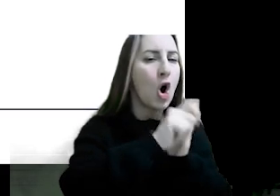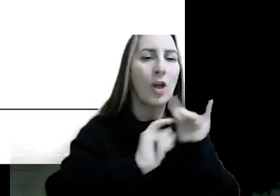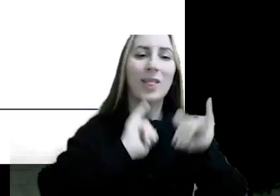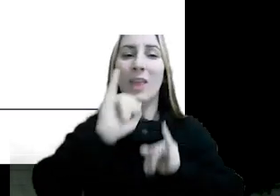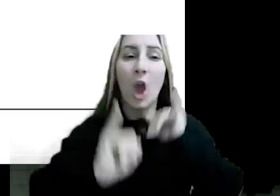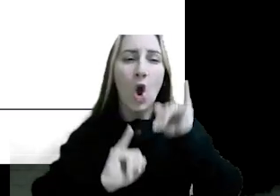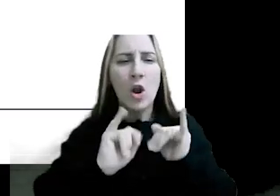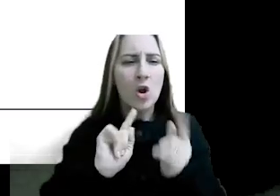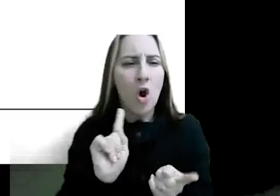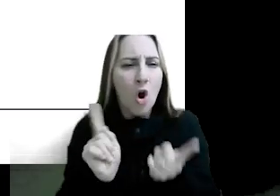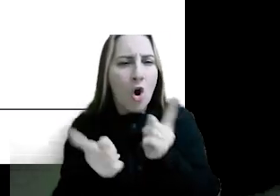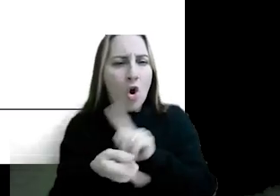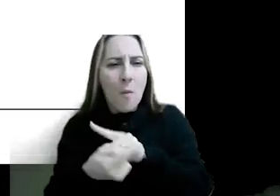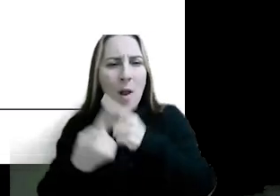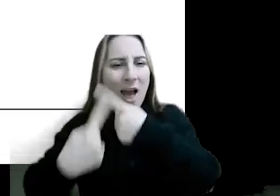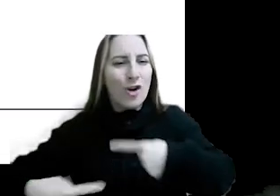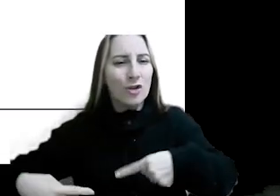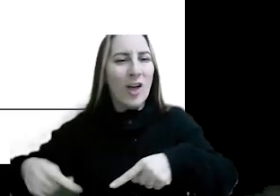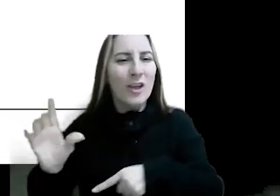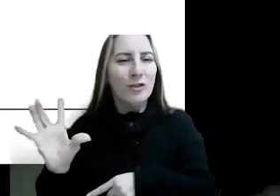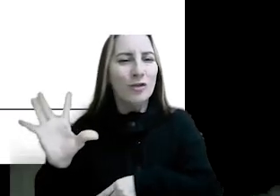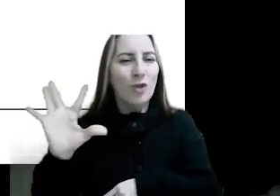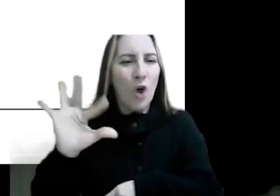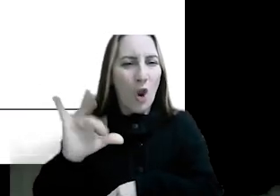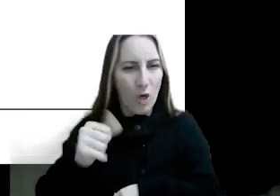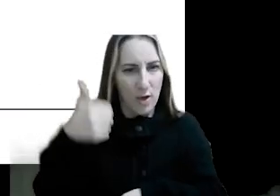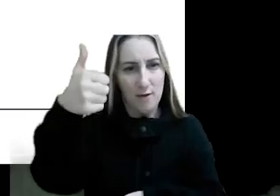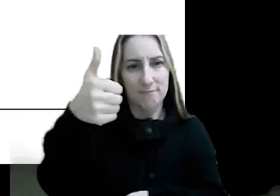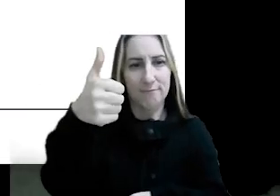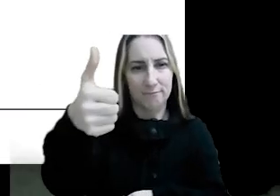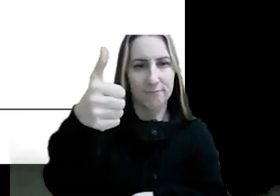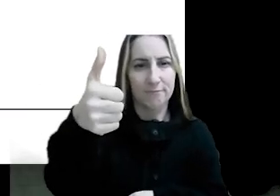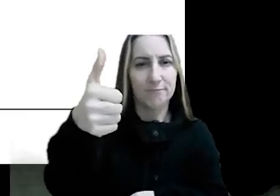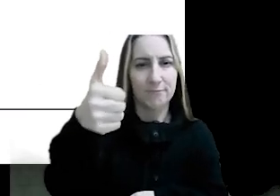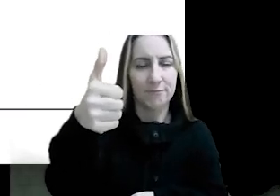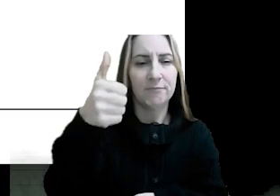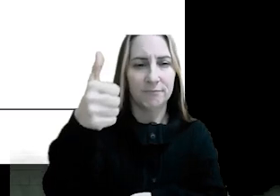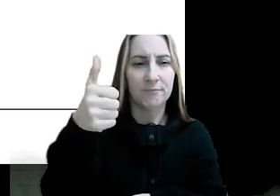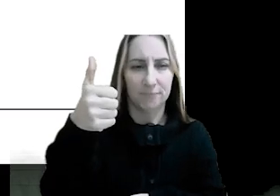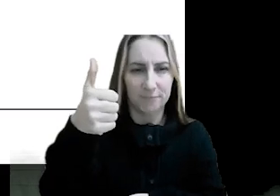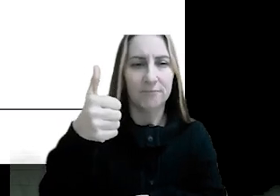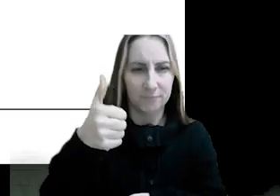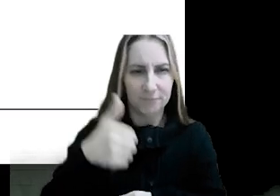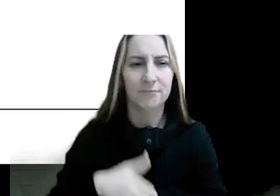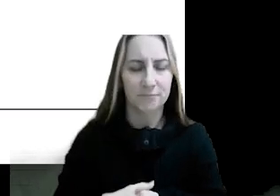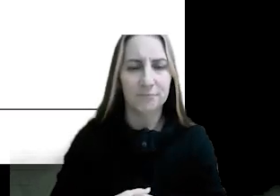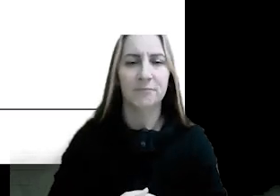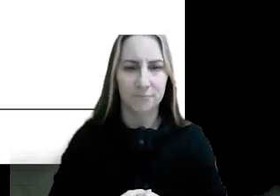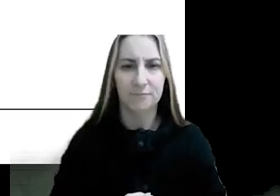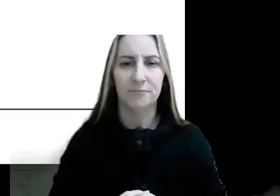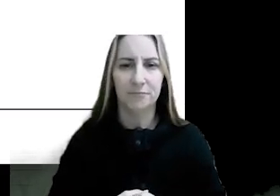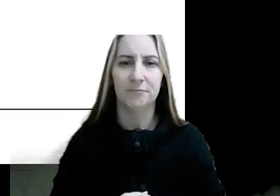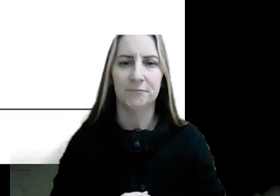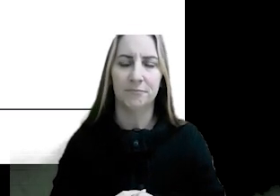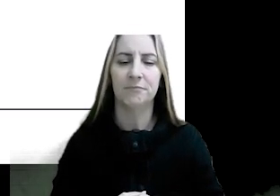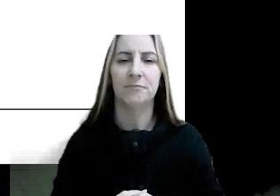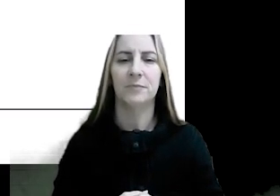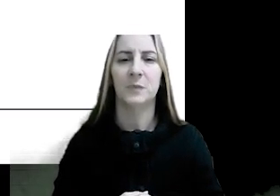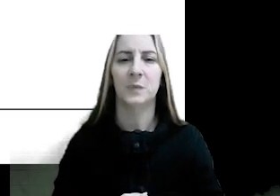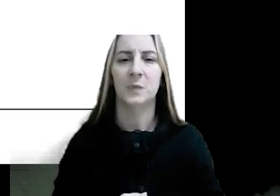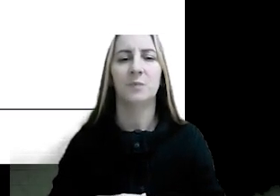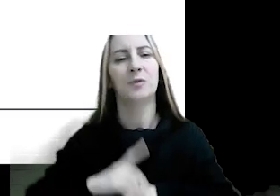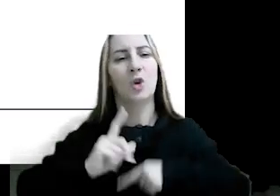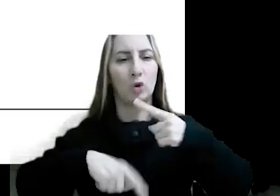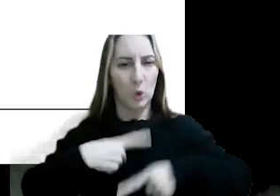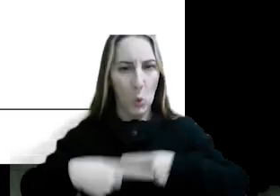llegar a entender. ¿Se escucha bien ahora? Sí, sí, perfecto. Bien, perfecto. Seguimos.